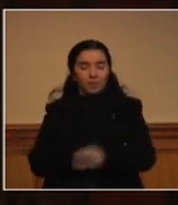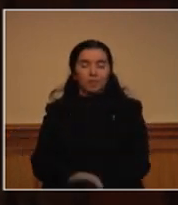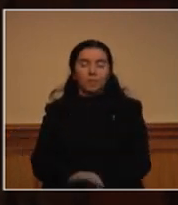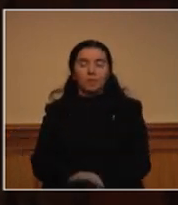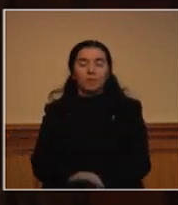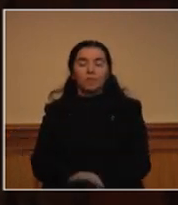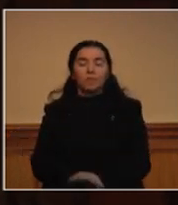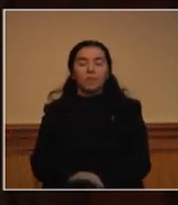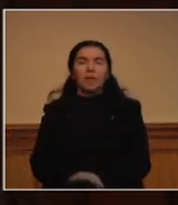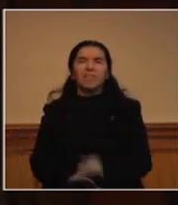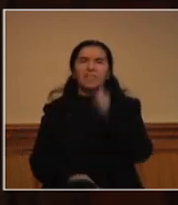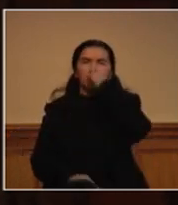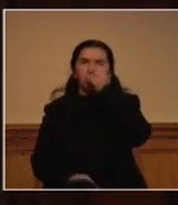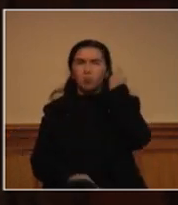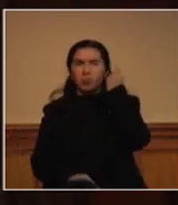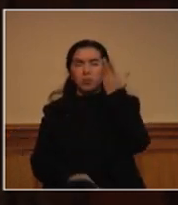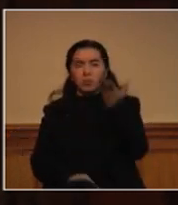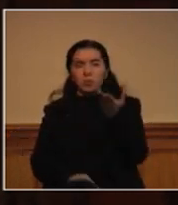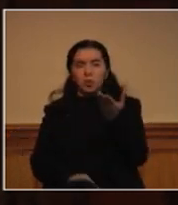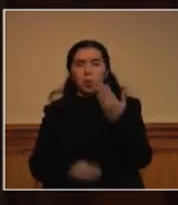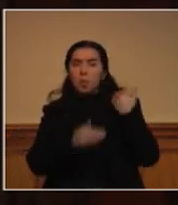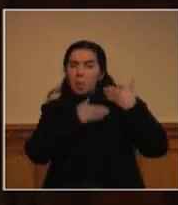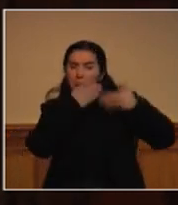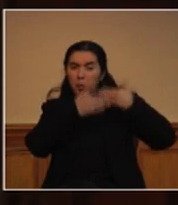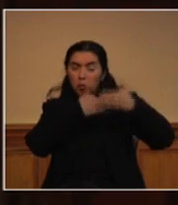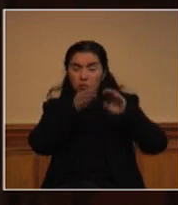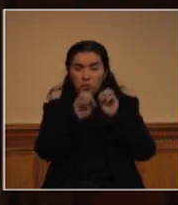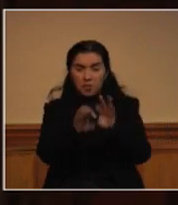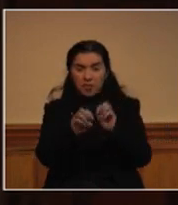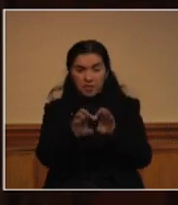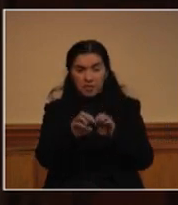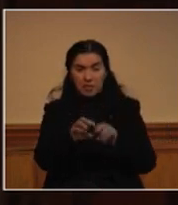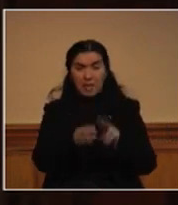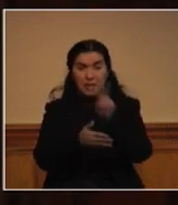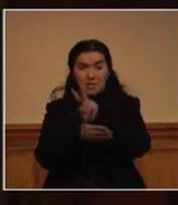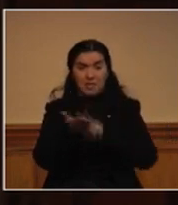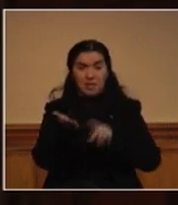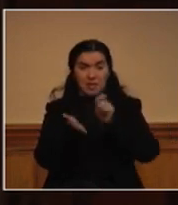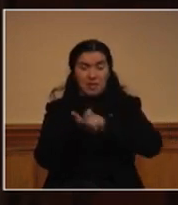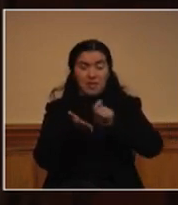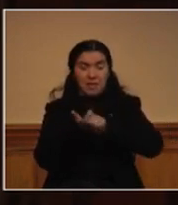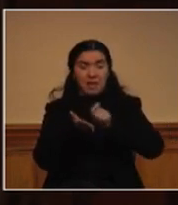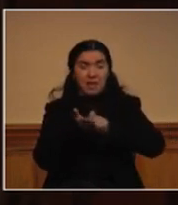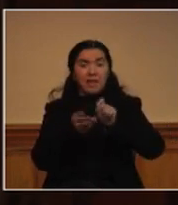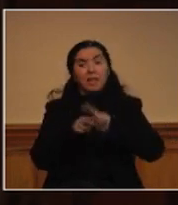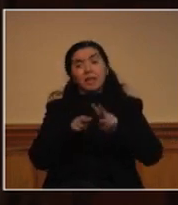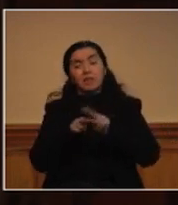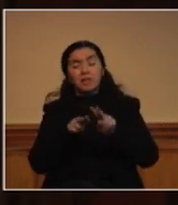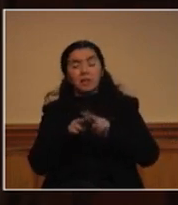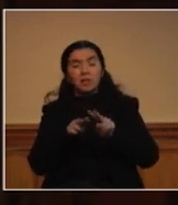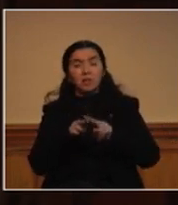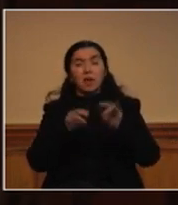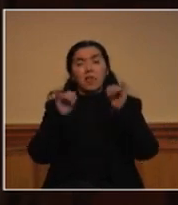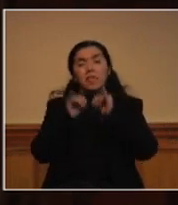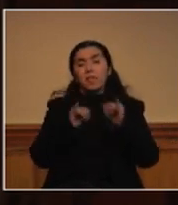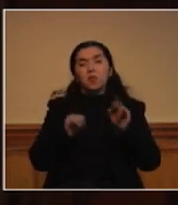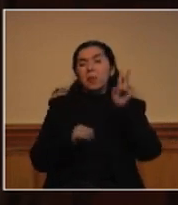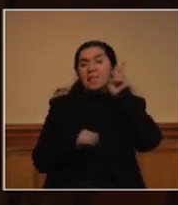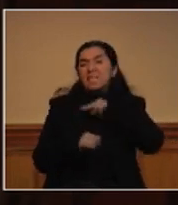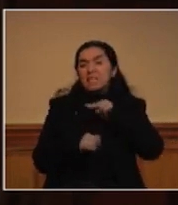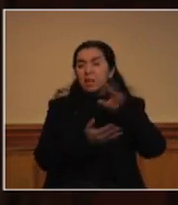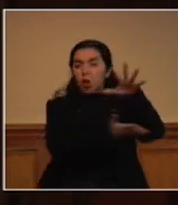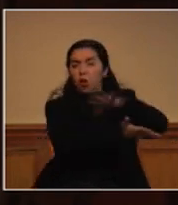Hasta hace muy poco, los procesos de enseñanza de la lectoescritura se realizaban de manera